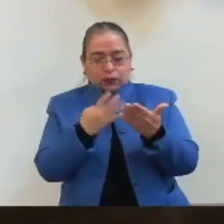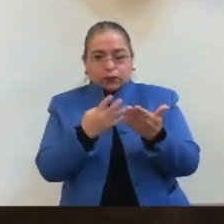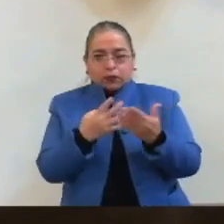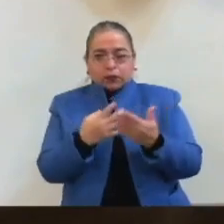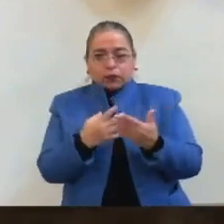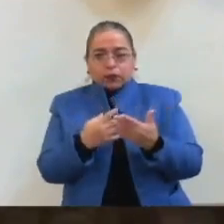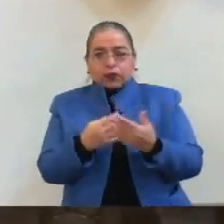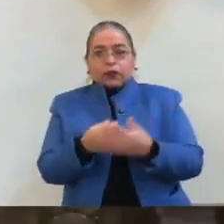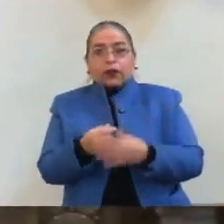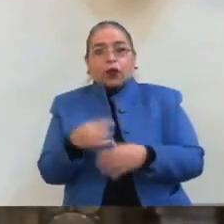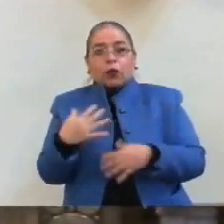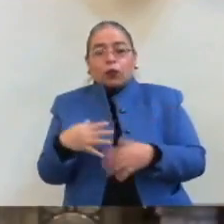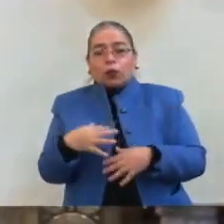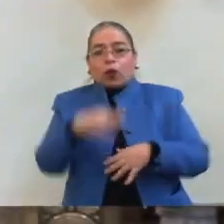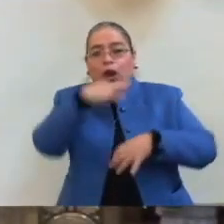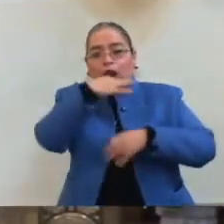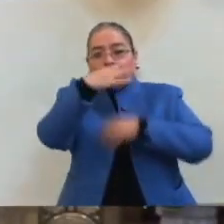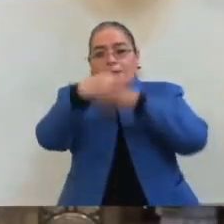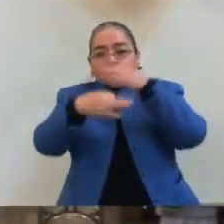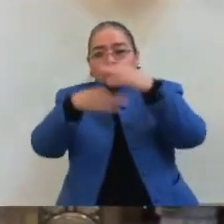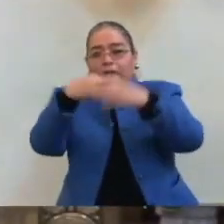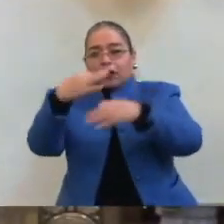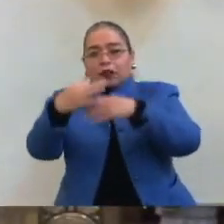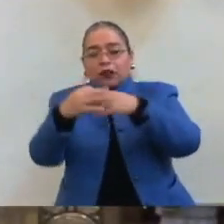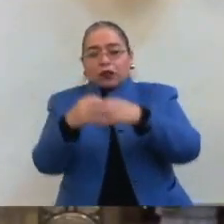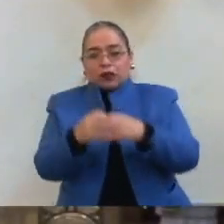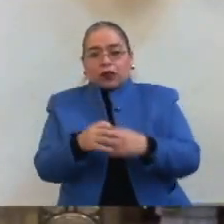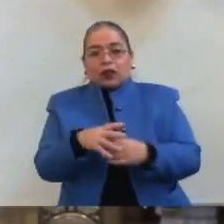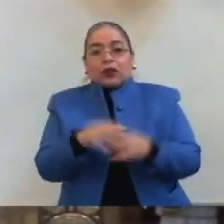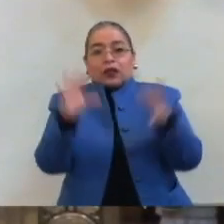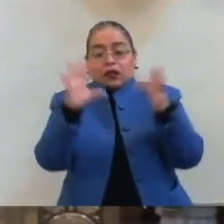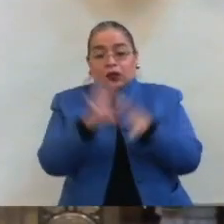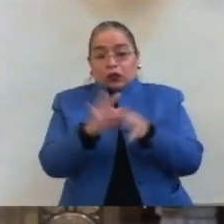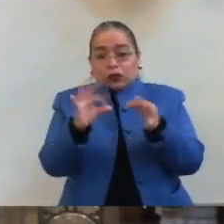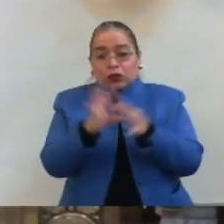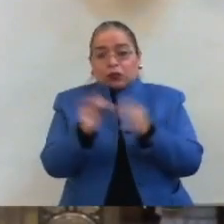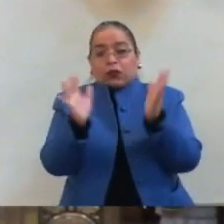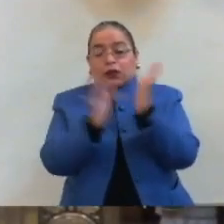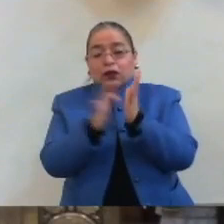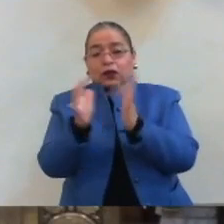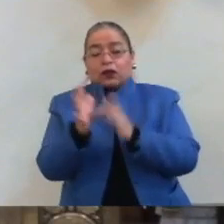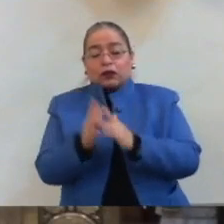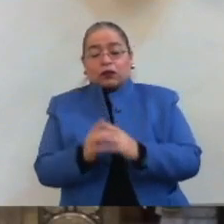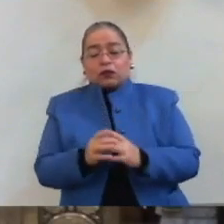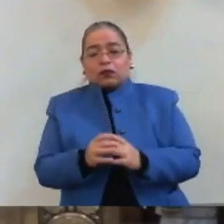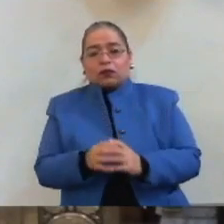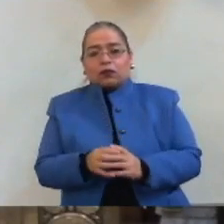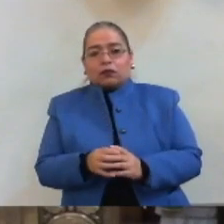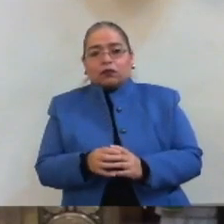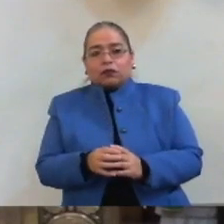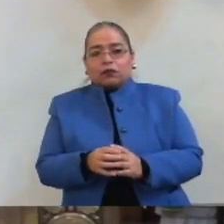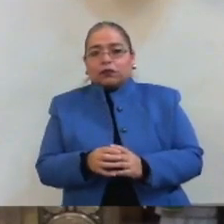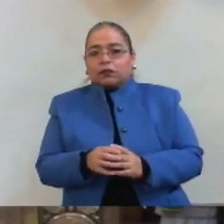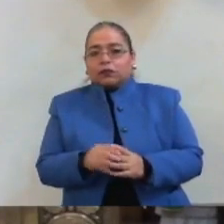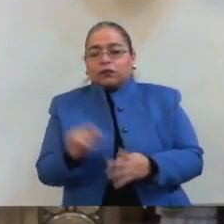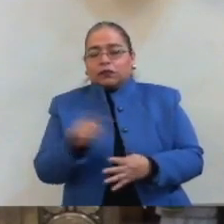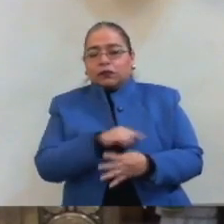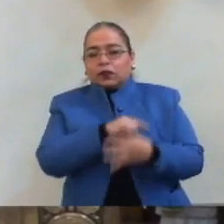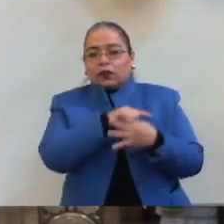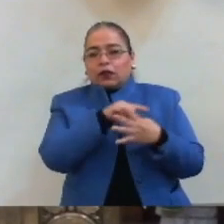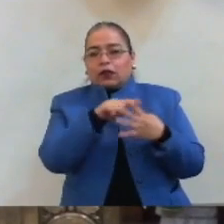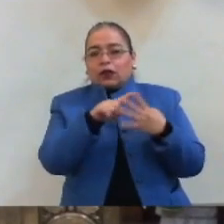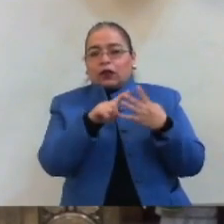del mensaje que da nuestro señor jesucristo en cuatro